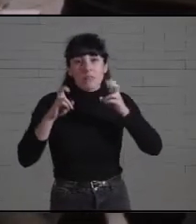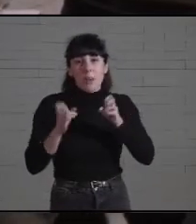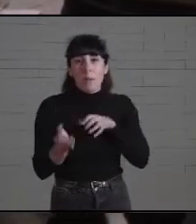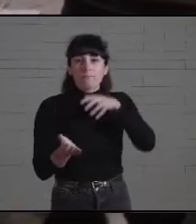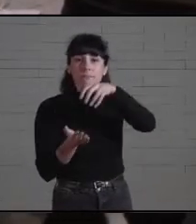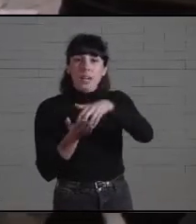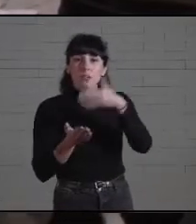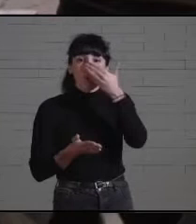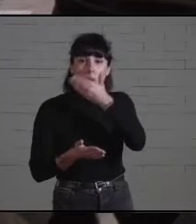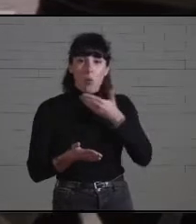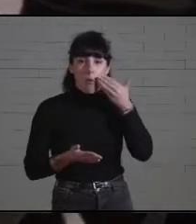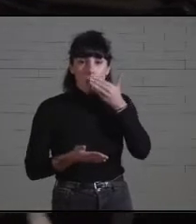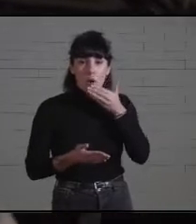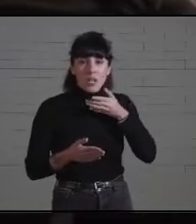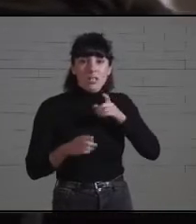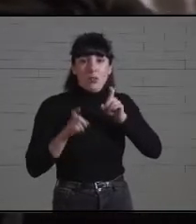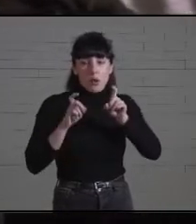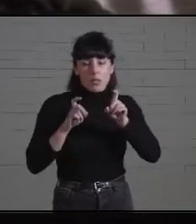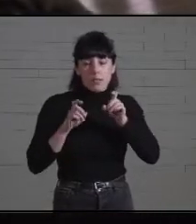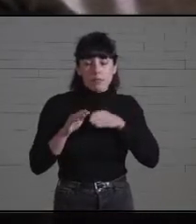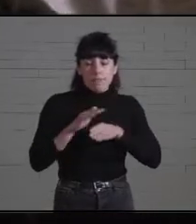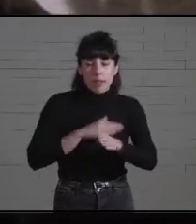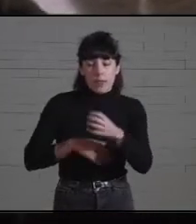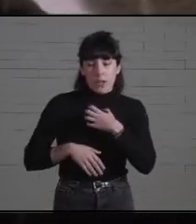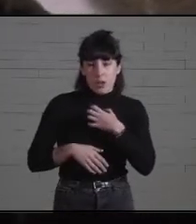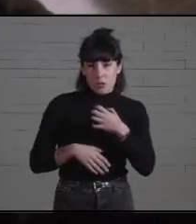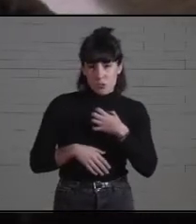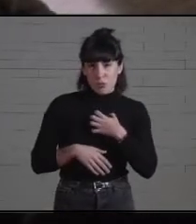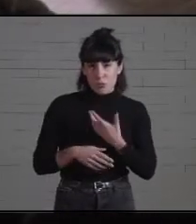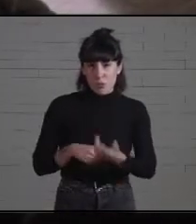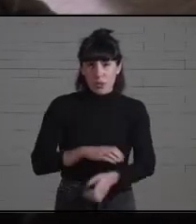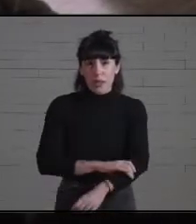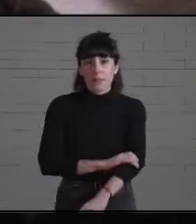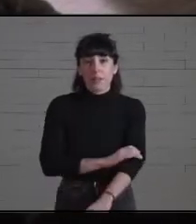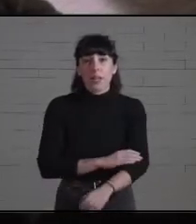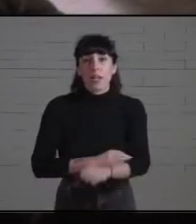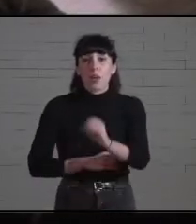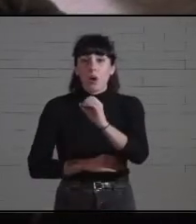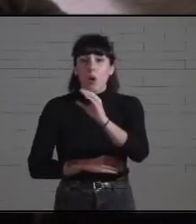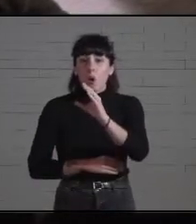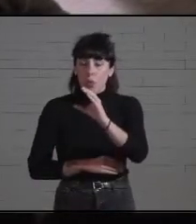Y aquí la OECD ya nos marca esto también